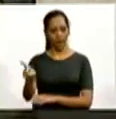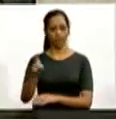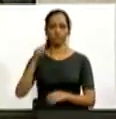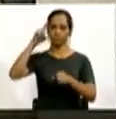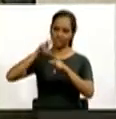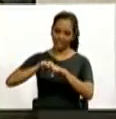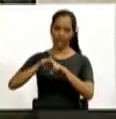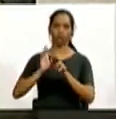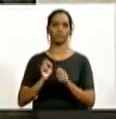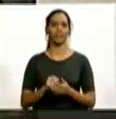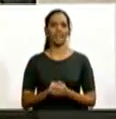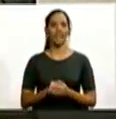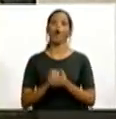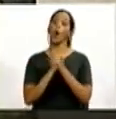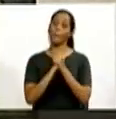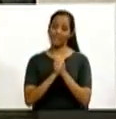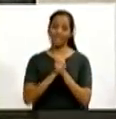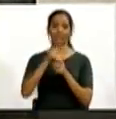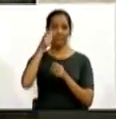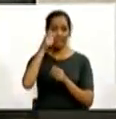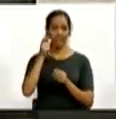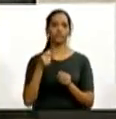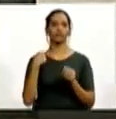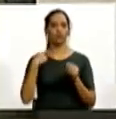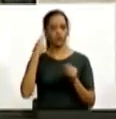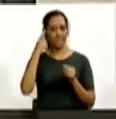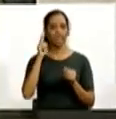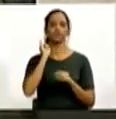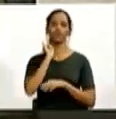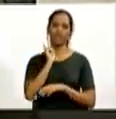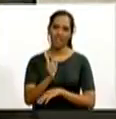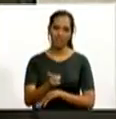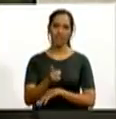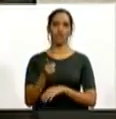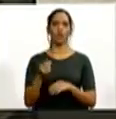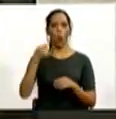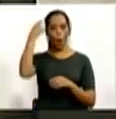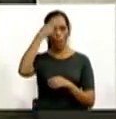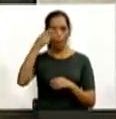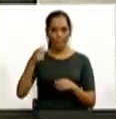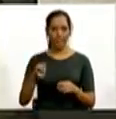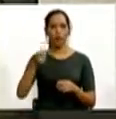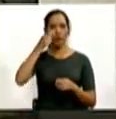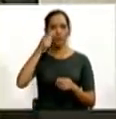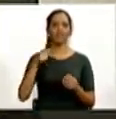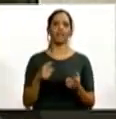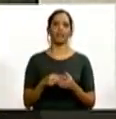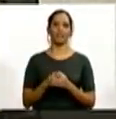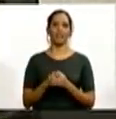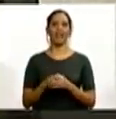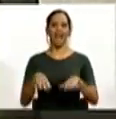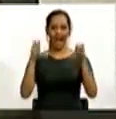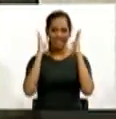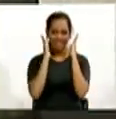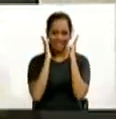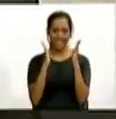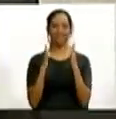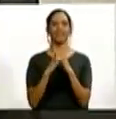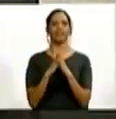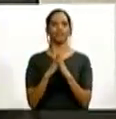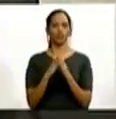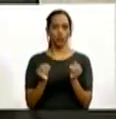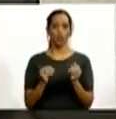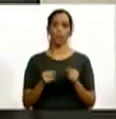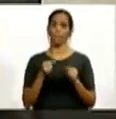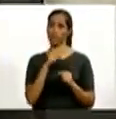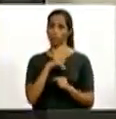habla. Compañero fiscal general de la República, yo sé que su deber como el fiscal general es atender todo tipo de lucha, pero